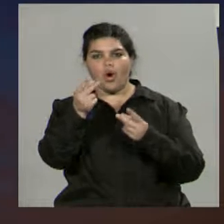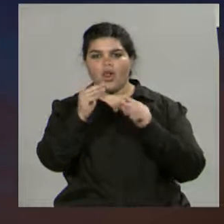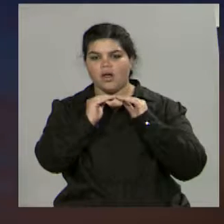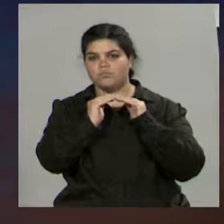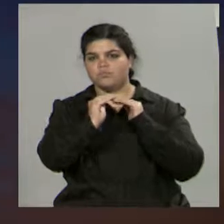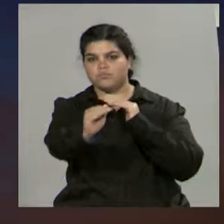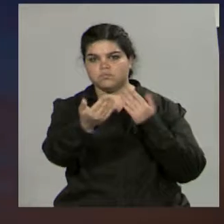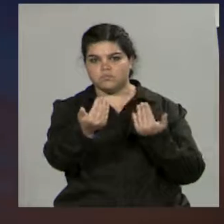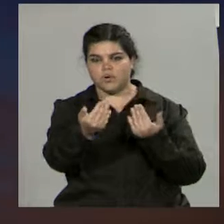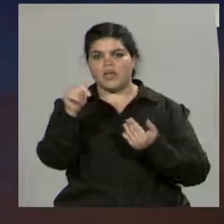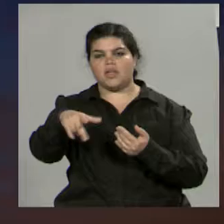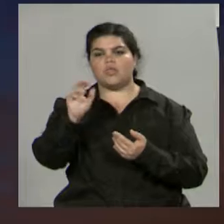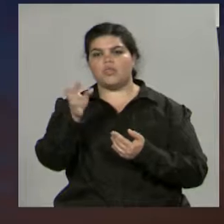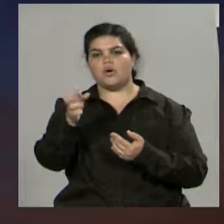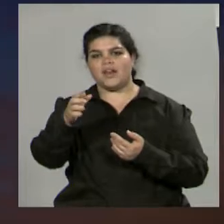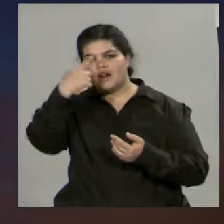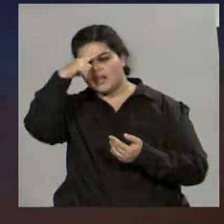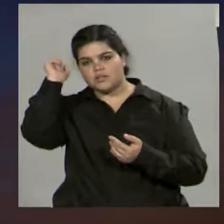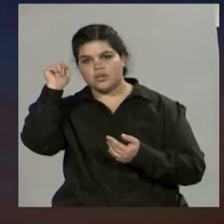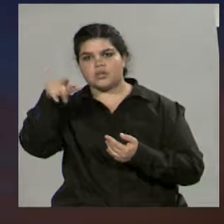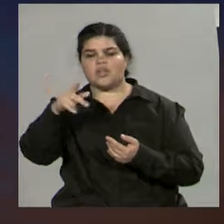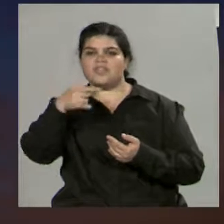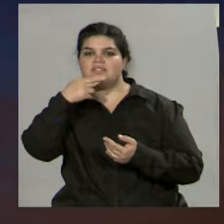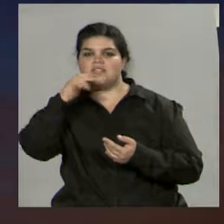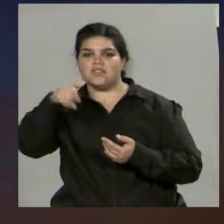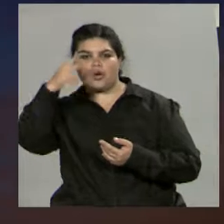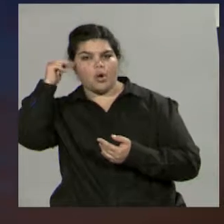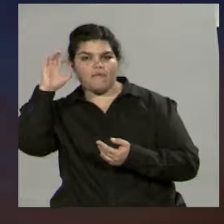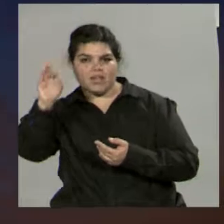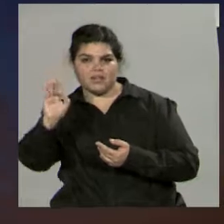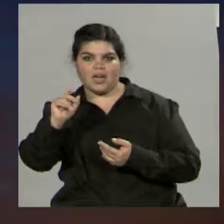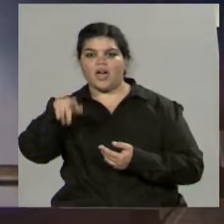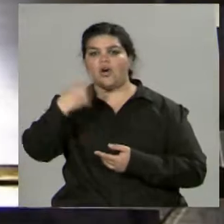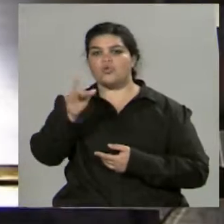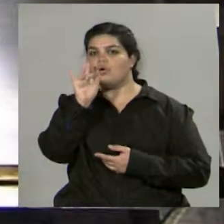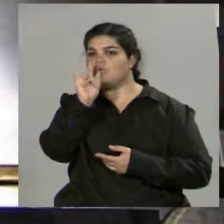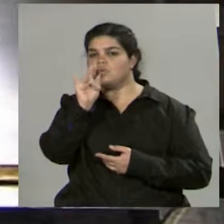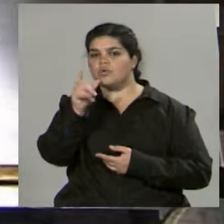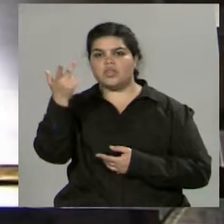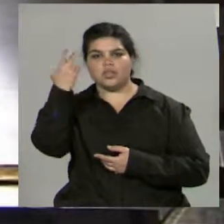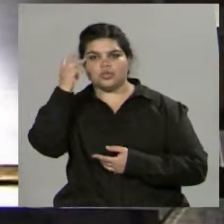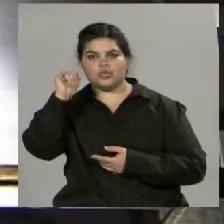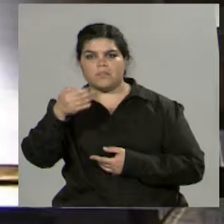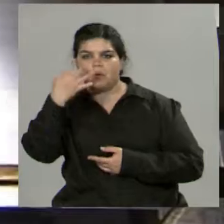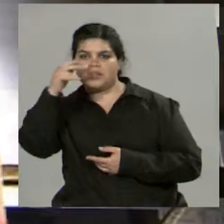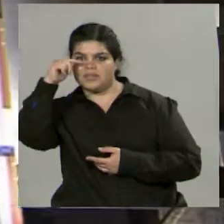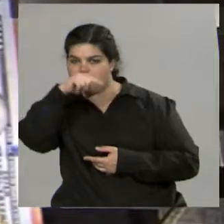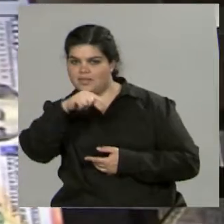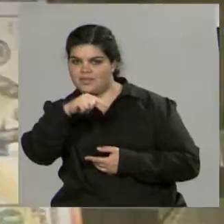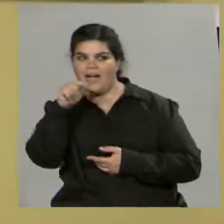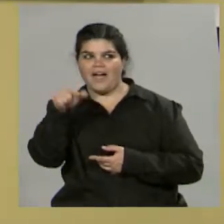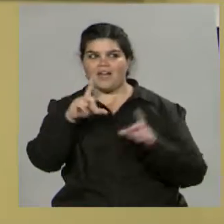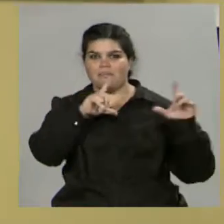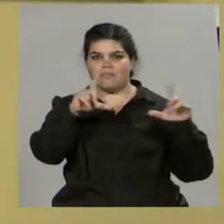el dólar del Banco de la Nación operó sin cambios en 17.90, mientras que el dólar blue cotiza en 18.47. Allí compartíamos